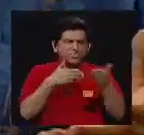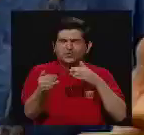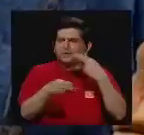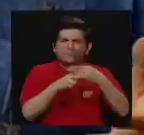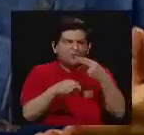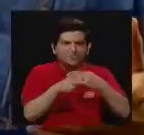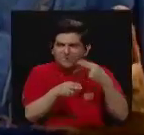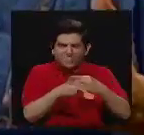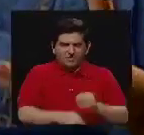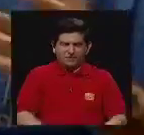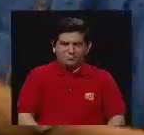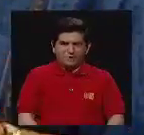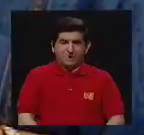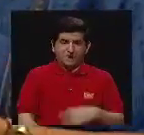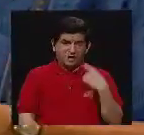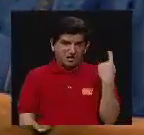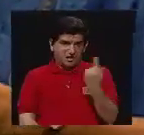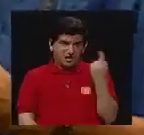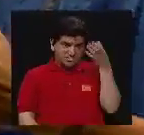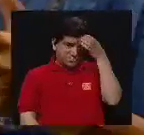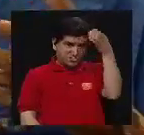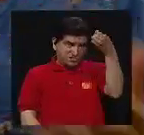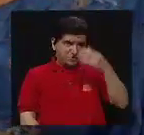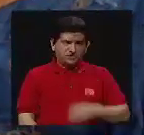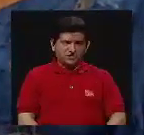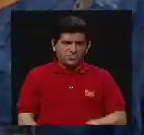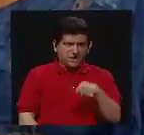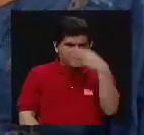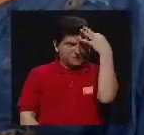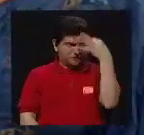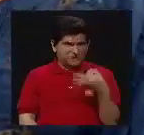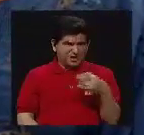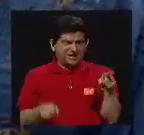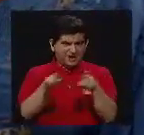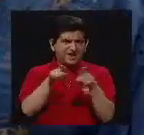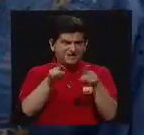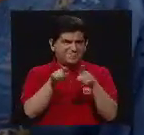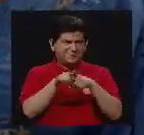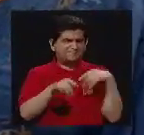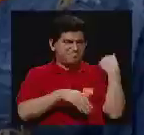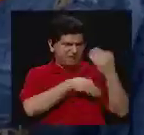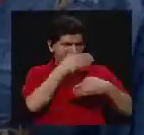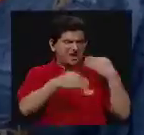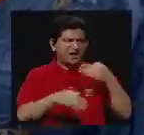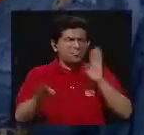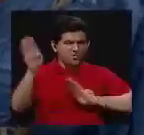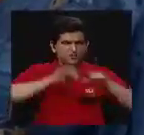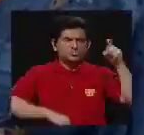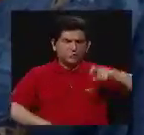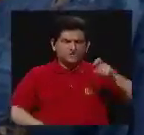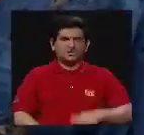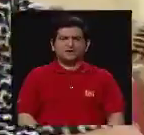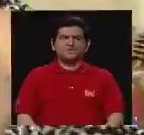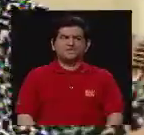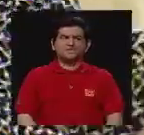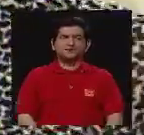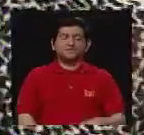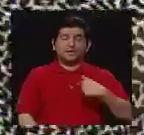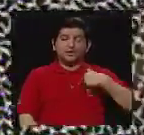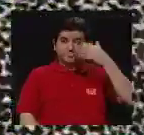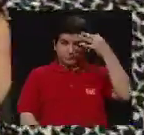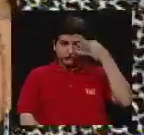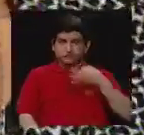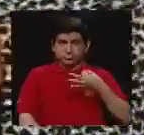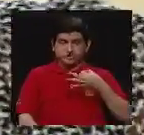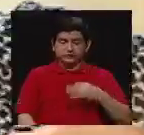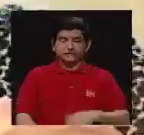como quieras llamarla. ¿Es solo cultural? ¿Te parece que también tendría que ser una evolución de tipo biológico? No,